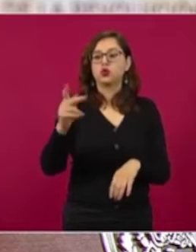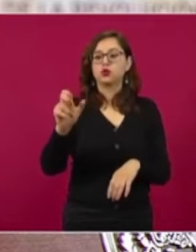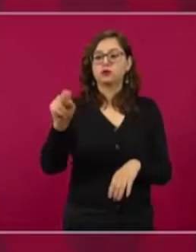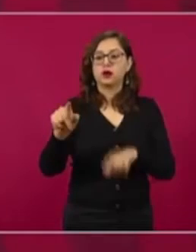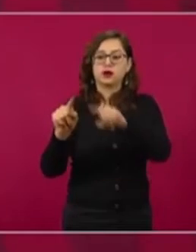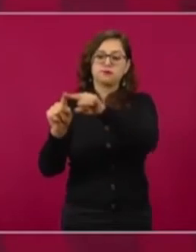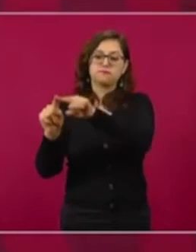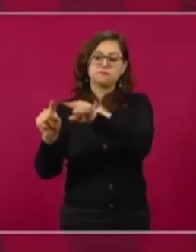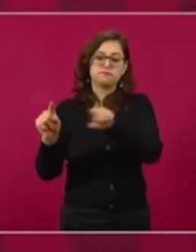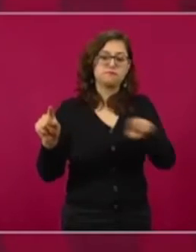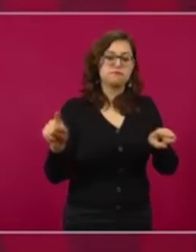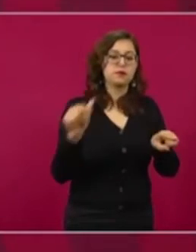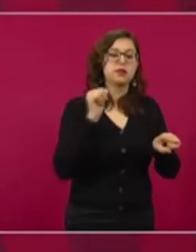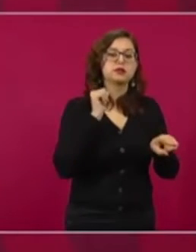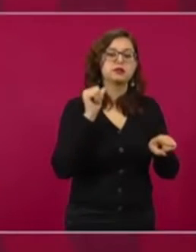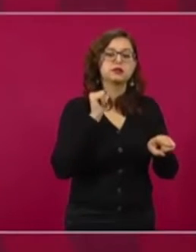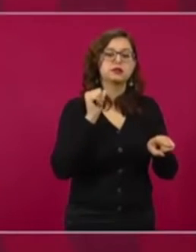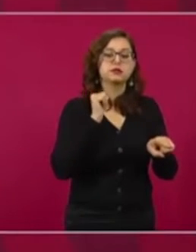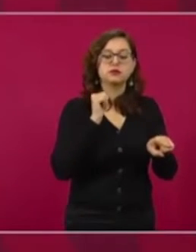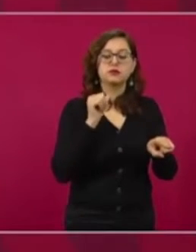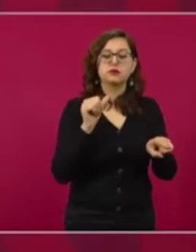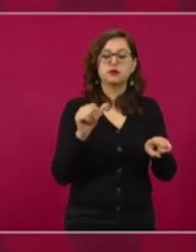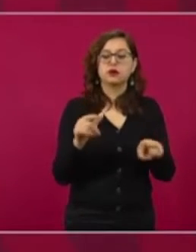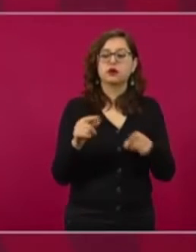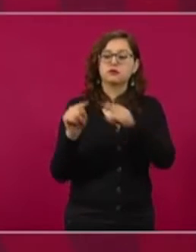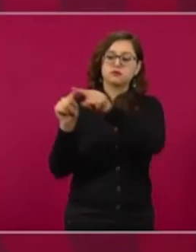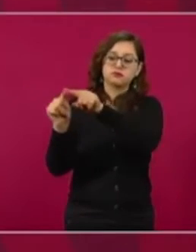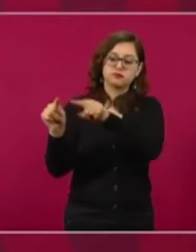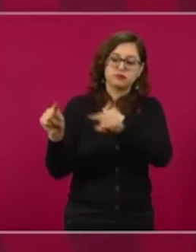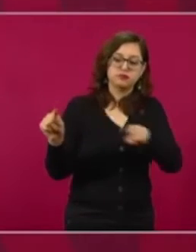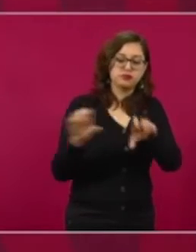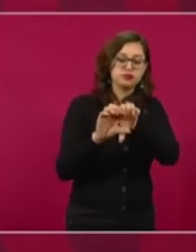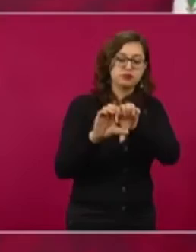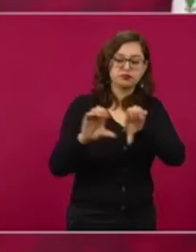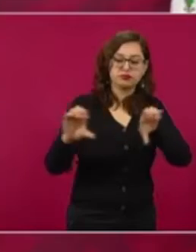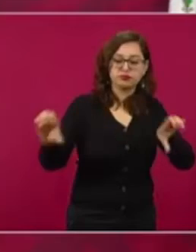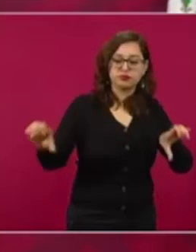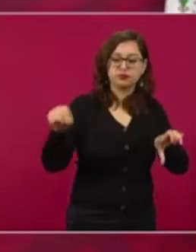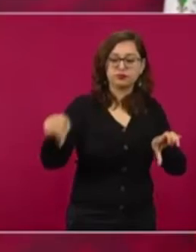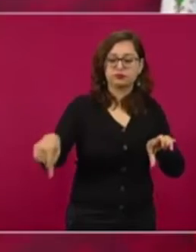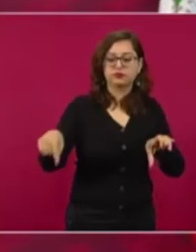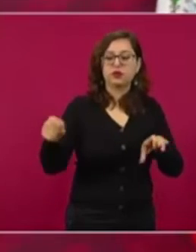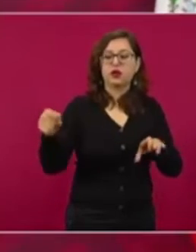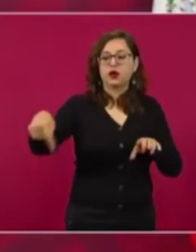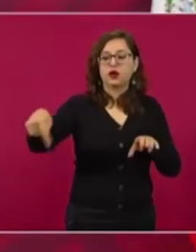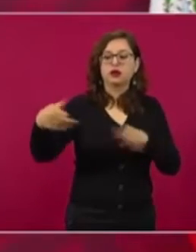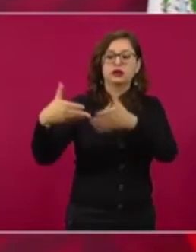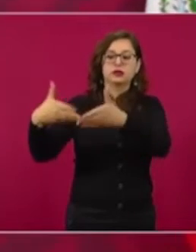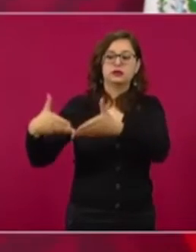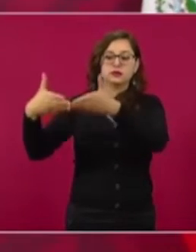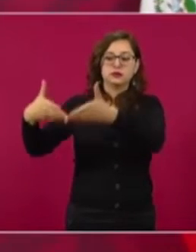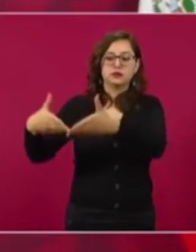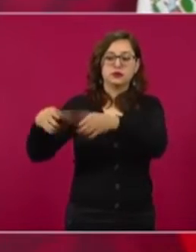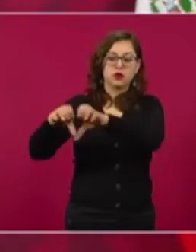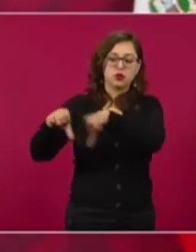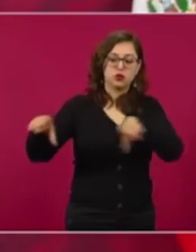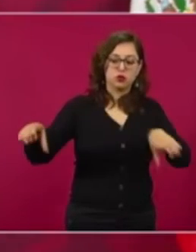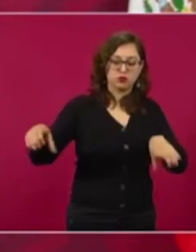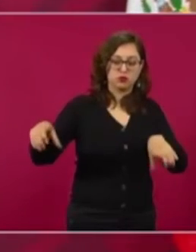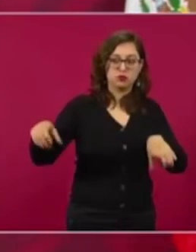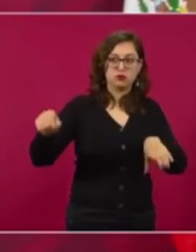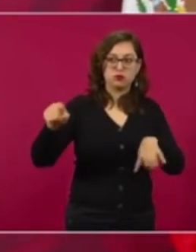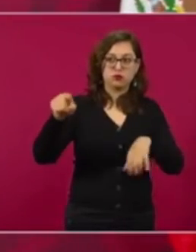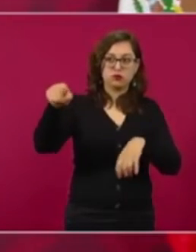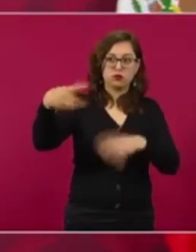Azcapotzalco. Entonces, Deer Park está enfrente de Tuxpan. Entonces,